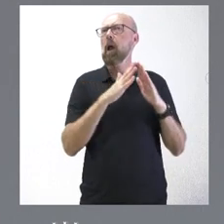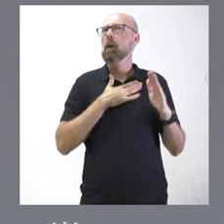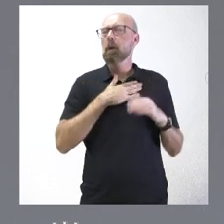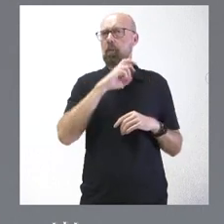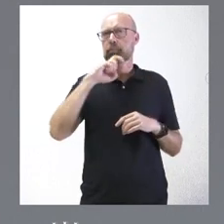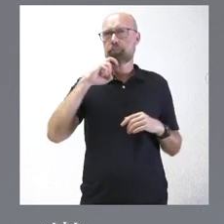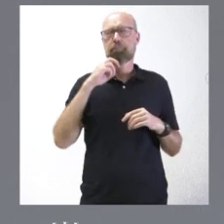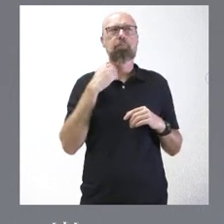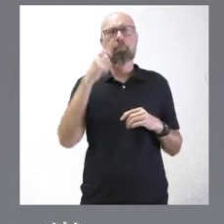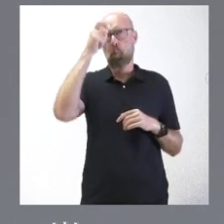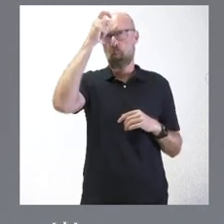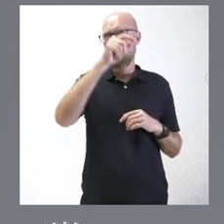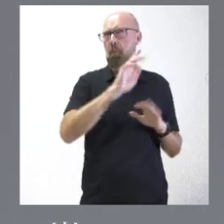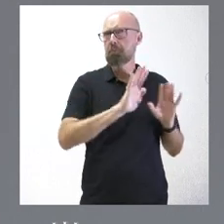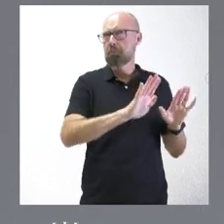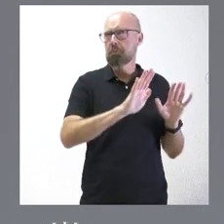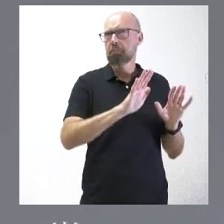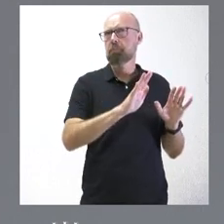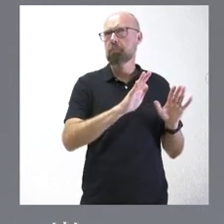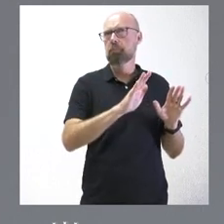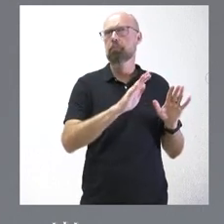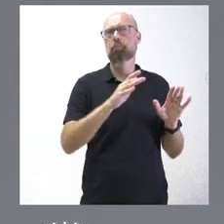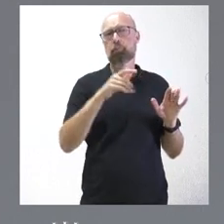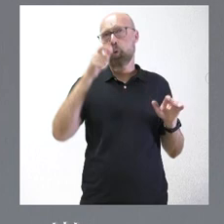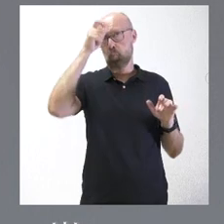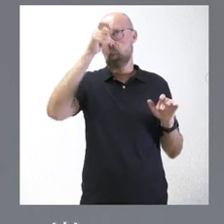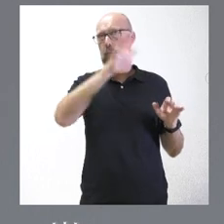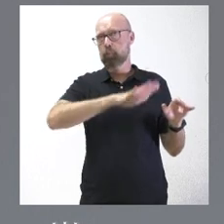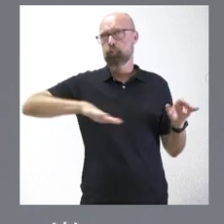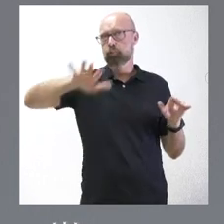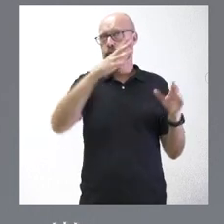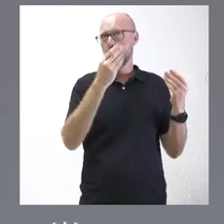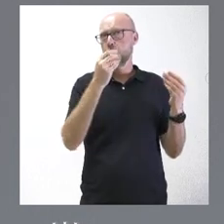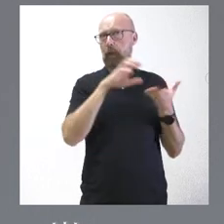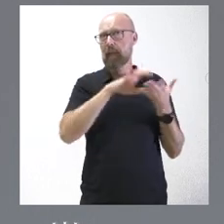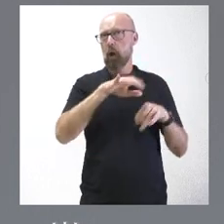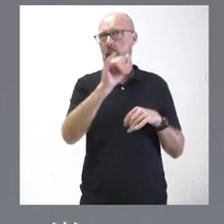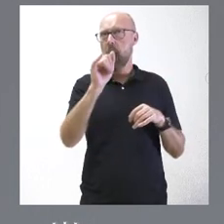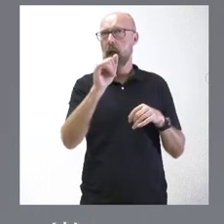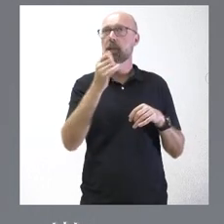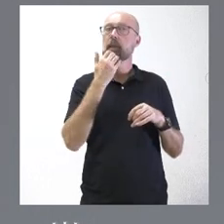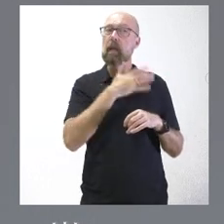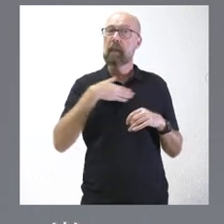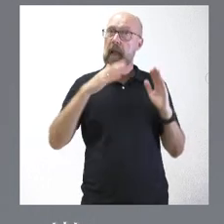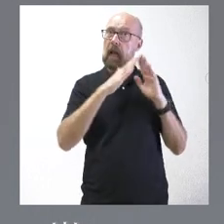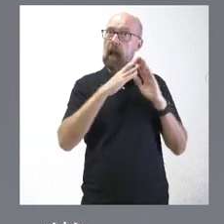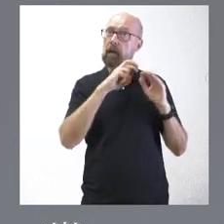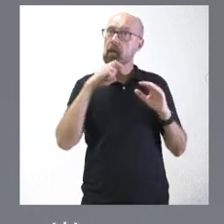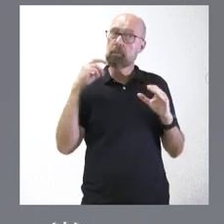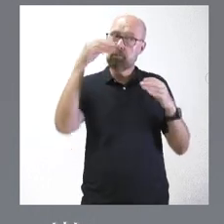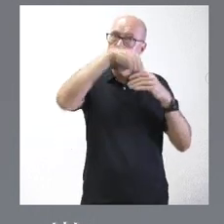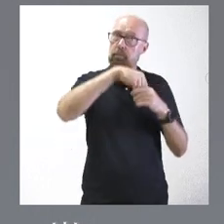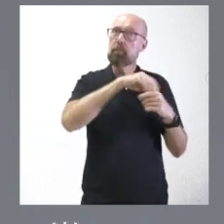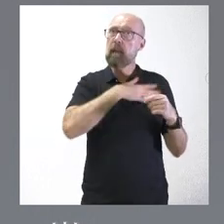tan amplio y tan extenso como es Castilla y león puedan quedarse y poner a su disposición